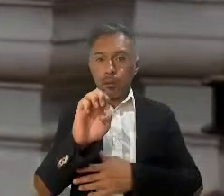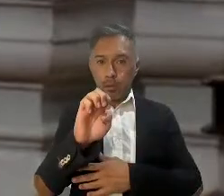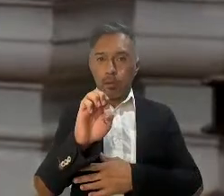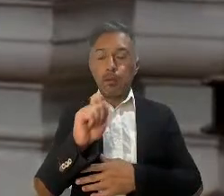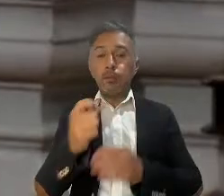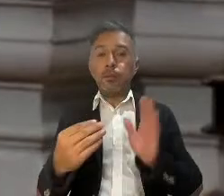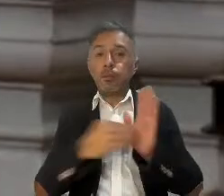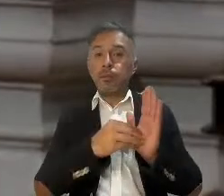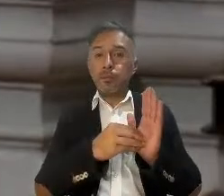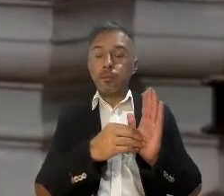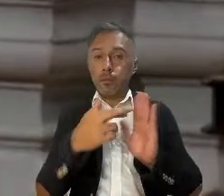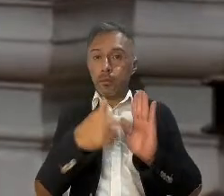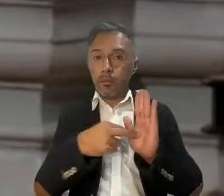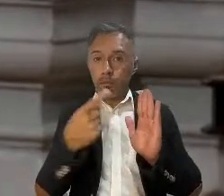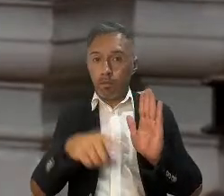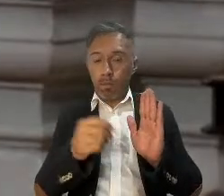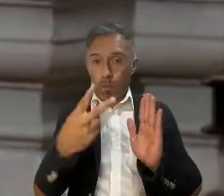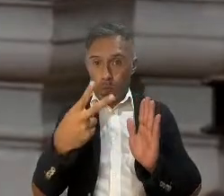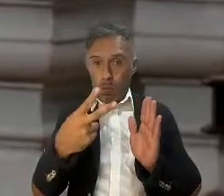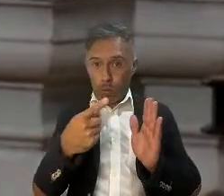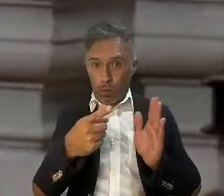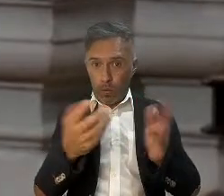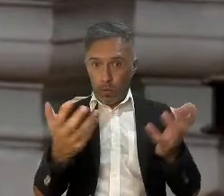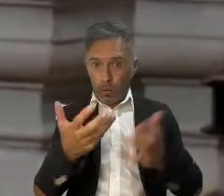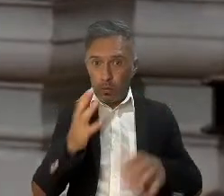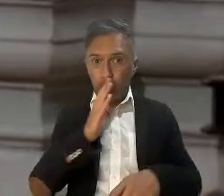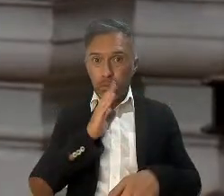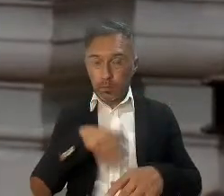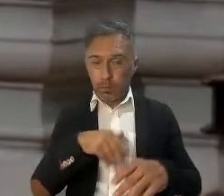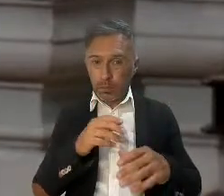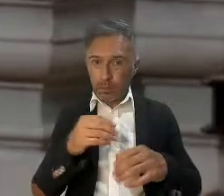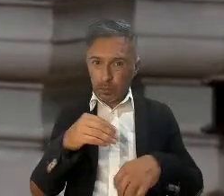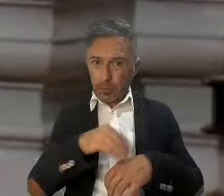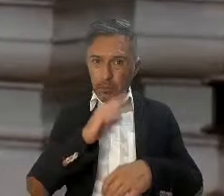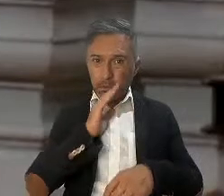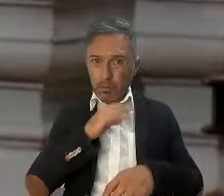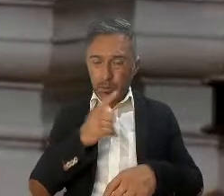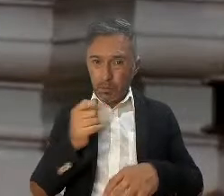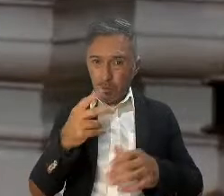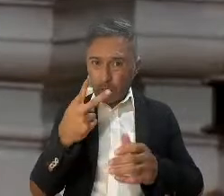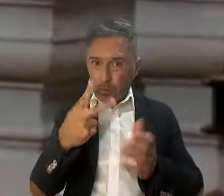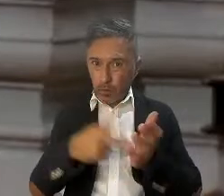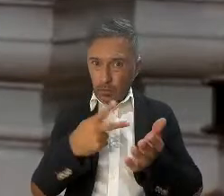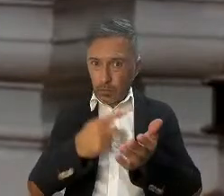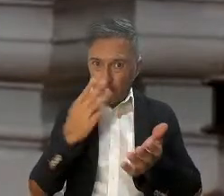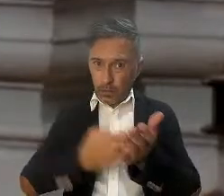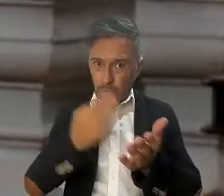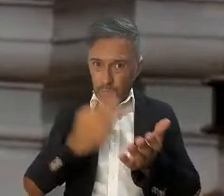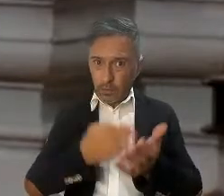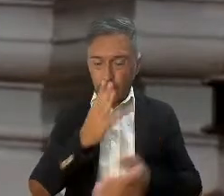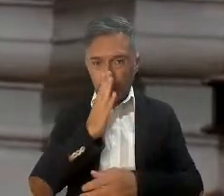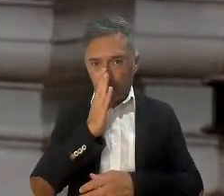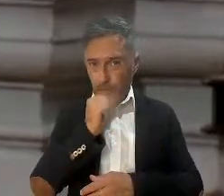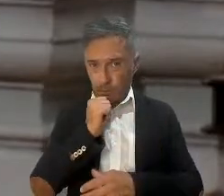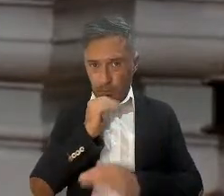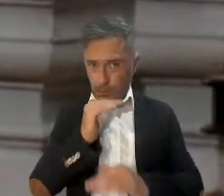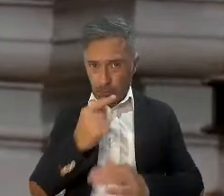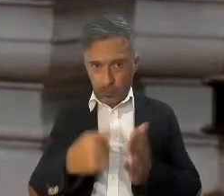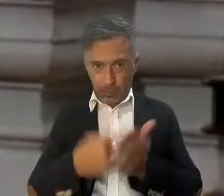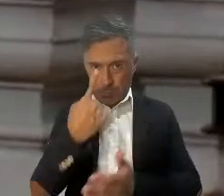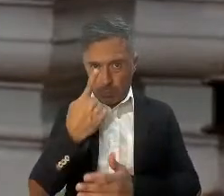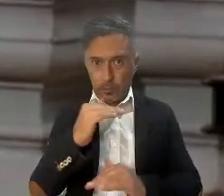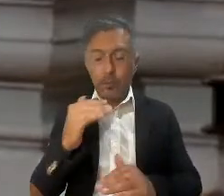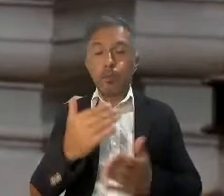no pueden imponerse dos veces por una sola conducta sanciones en la misma naturaleza inciso F adicional la previsión